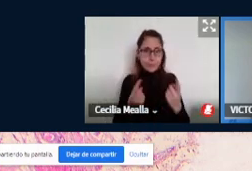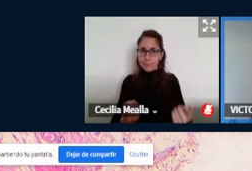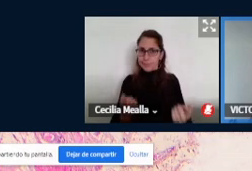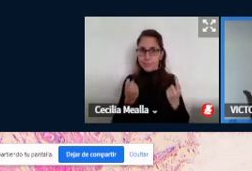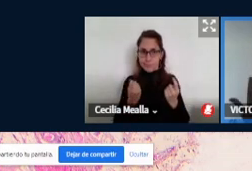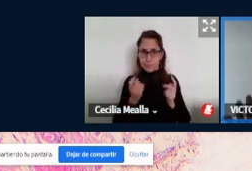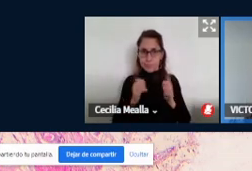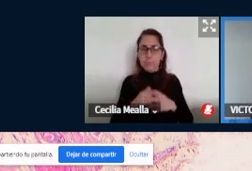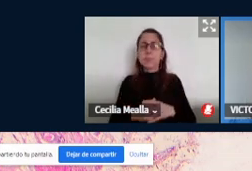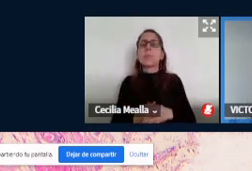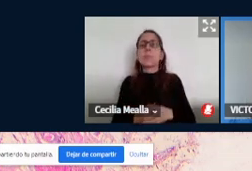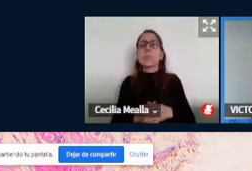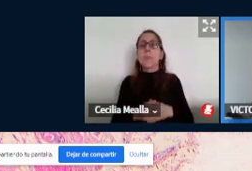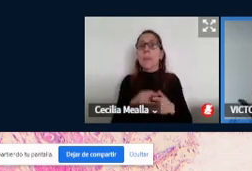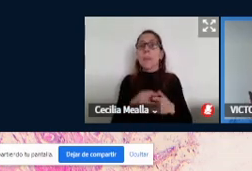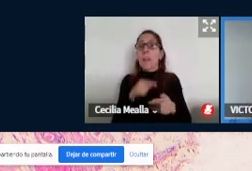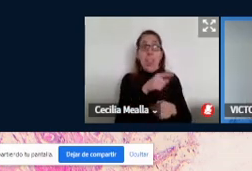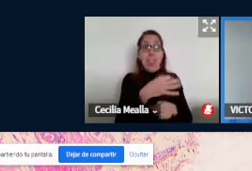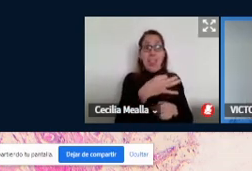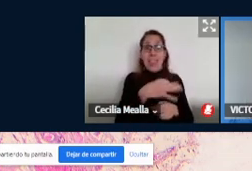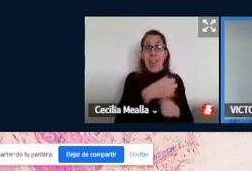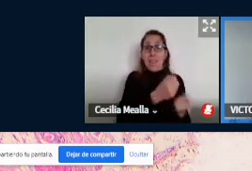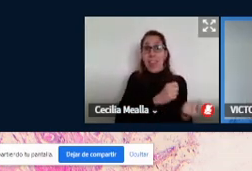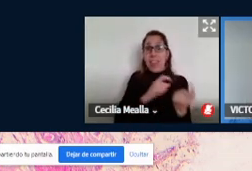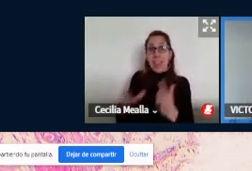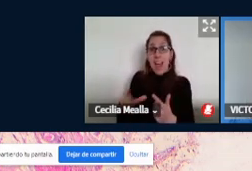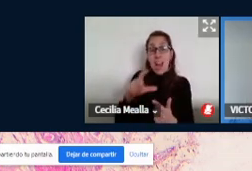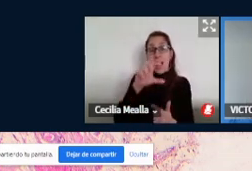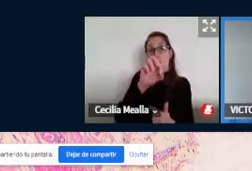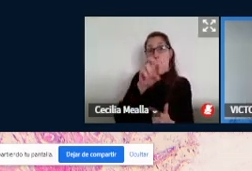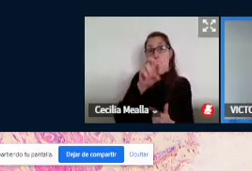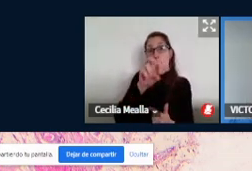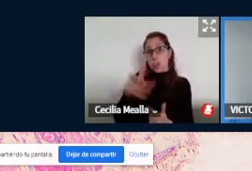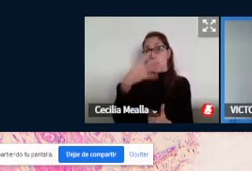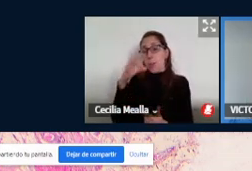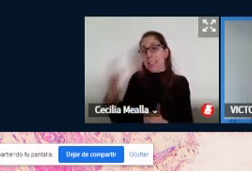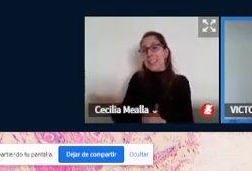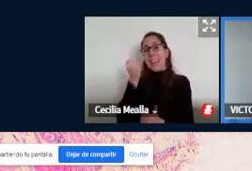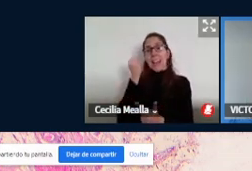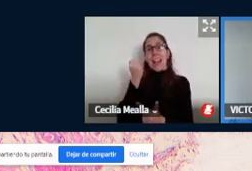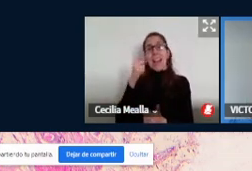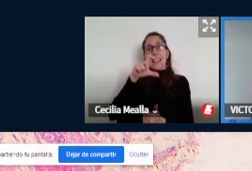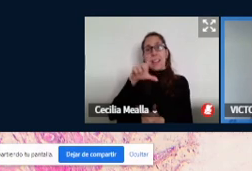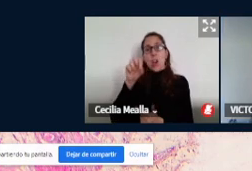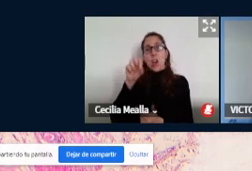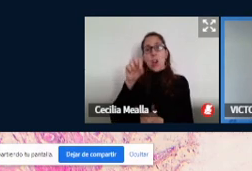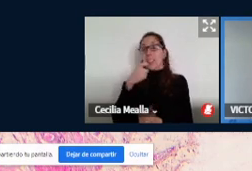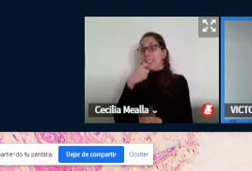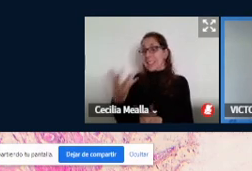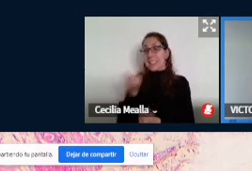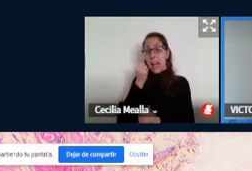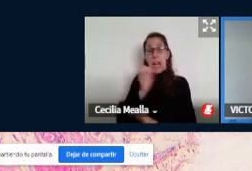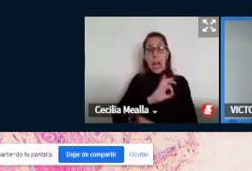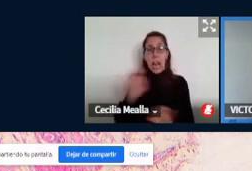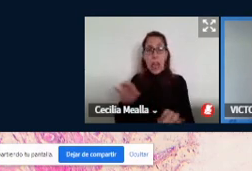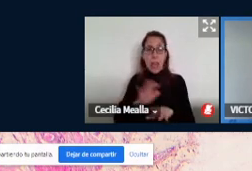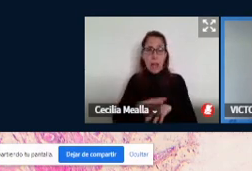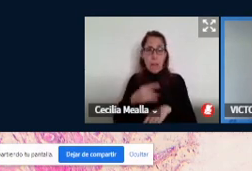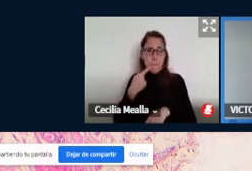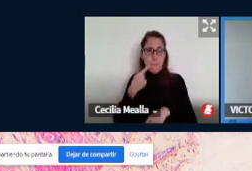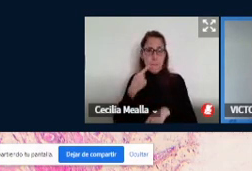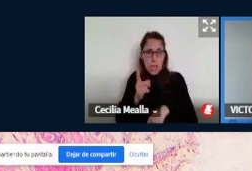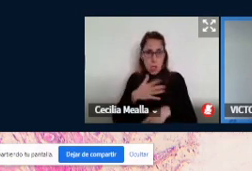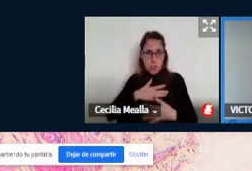que entregar oxígeno y recuperar ese dióxido de carbono que si no es tóxico. Ahora piensen